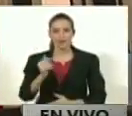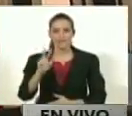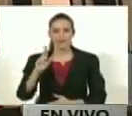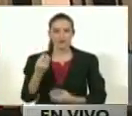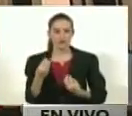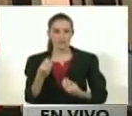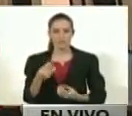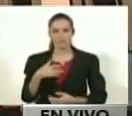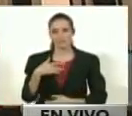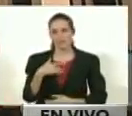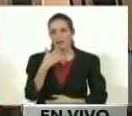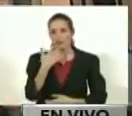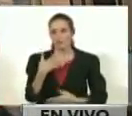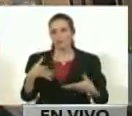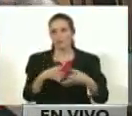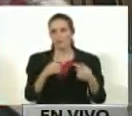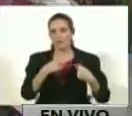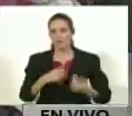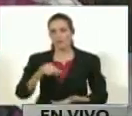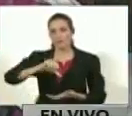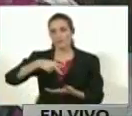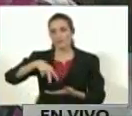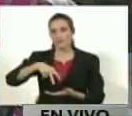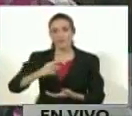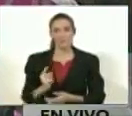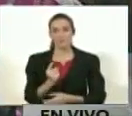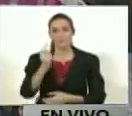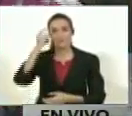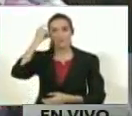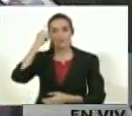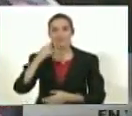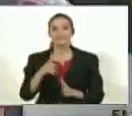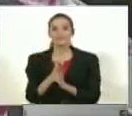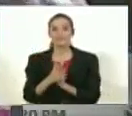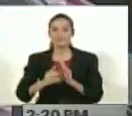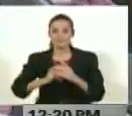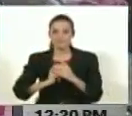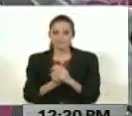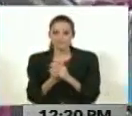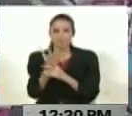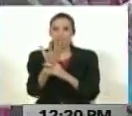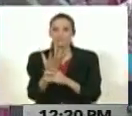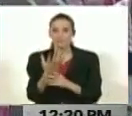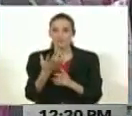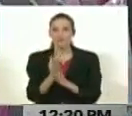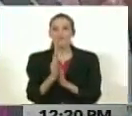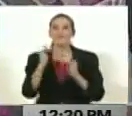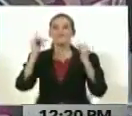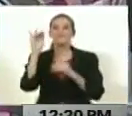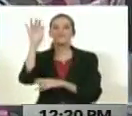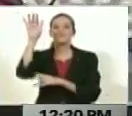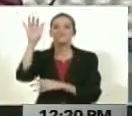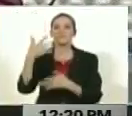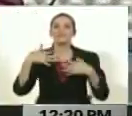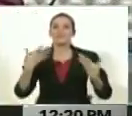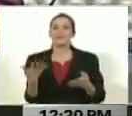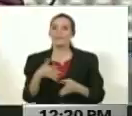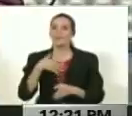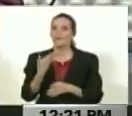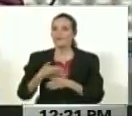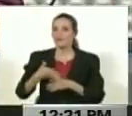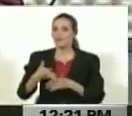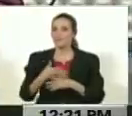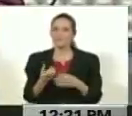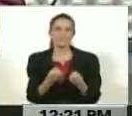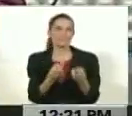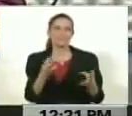va el movimiento Corazón Salsero en sus primeros días de parto, los conciertos que vienen? ¿Qué le podemos compartir a